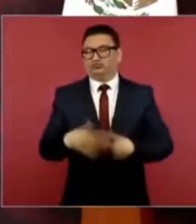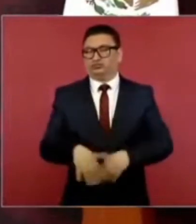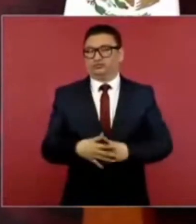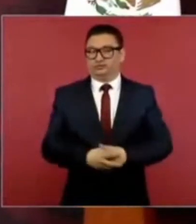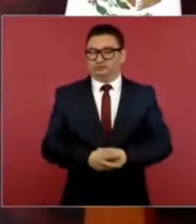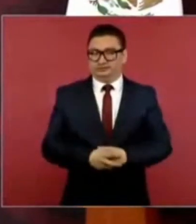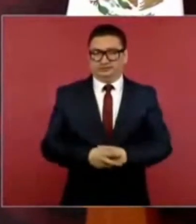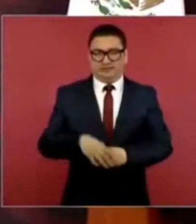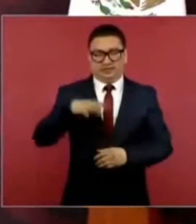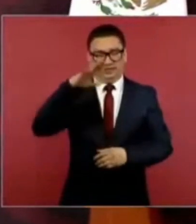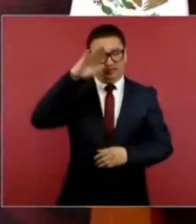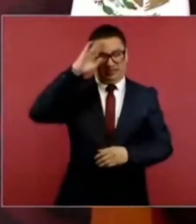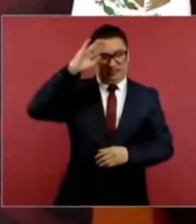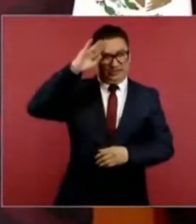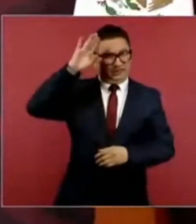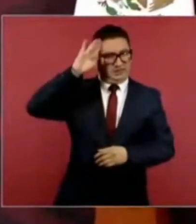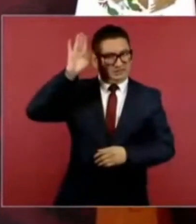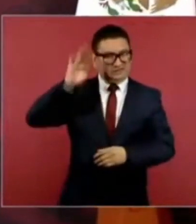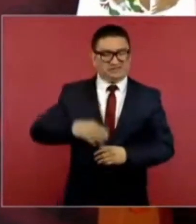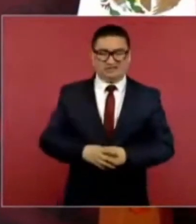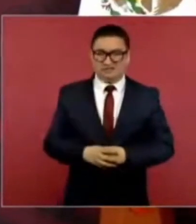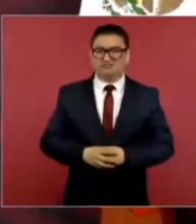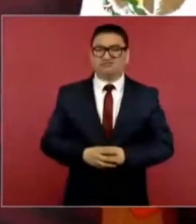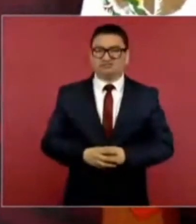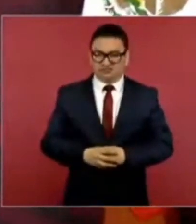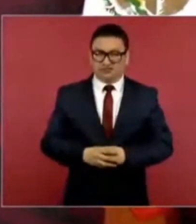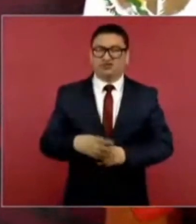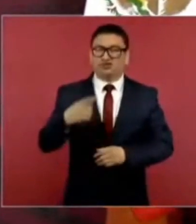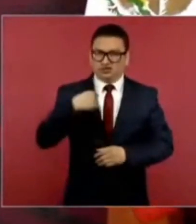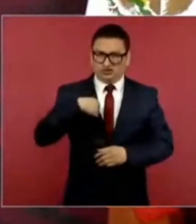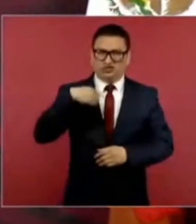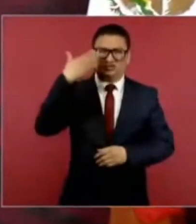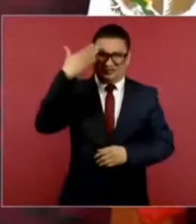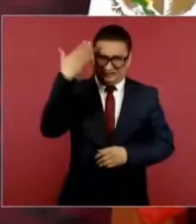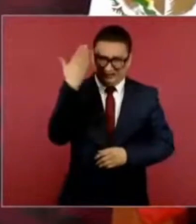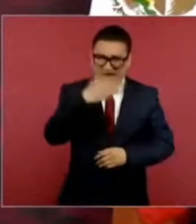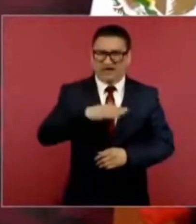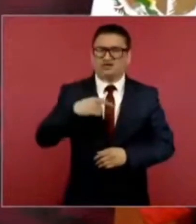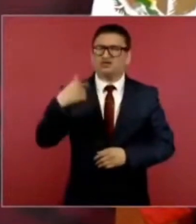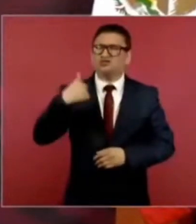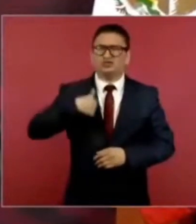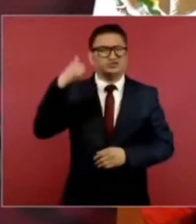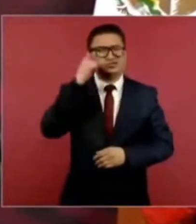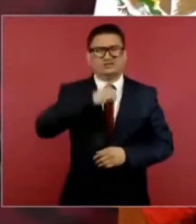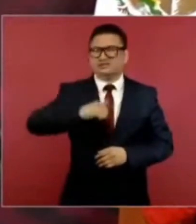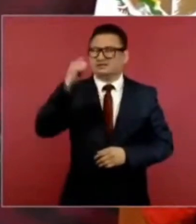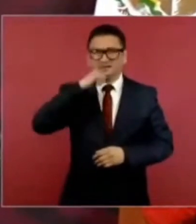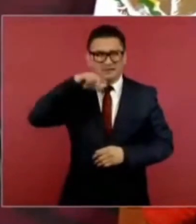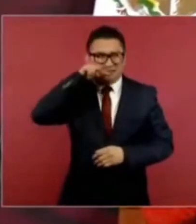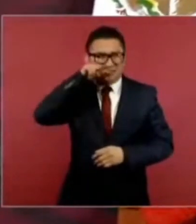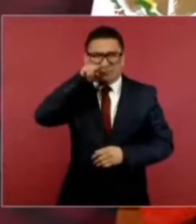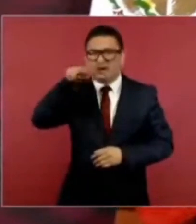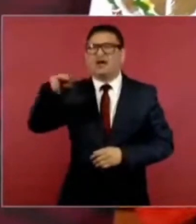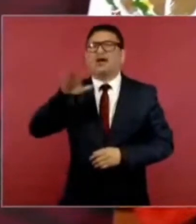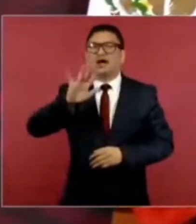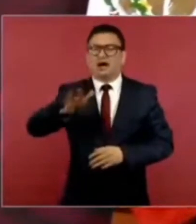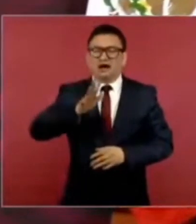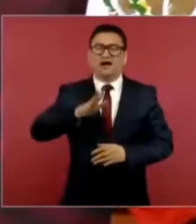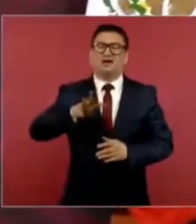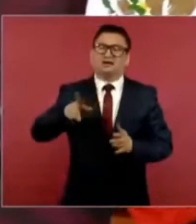sin límite. Yo ya sabía de la corrupción, siempre he estado insistiendo,